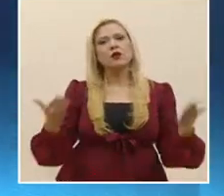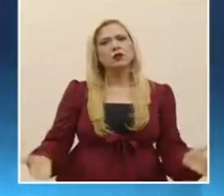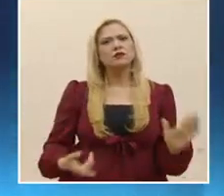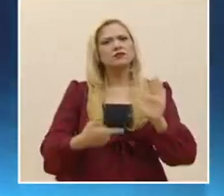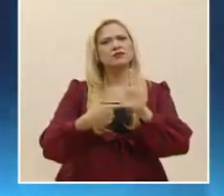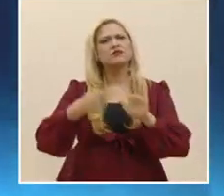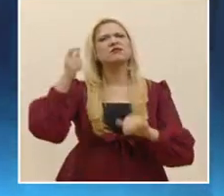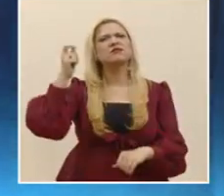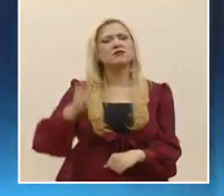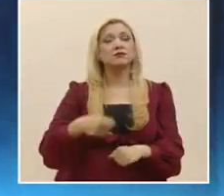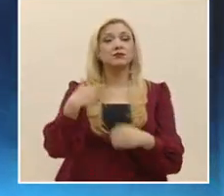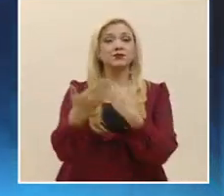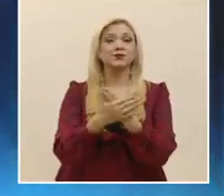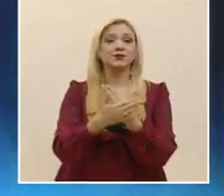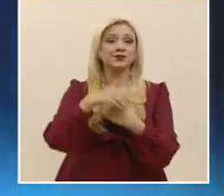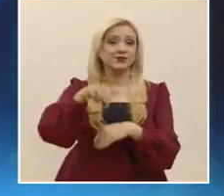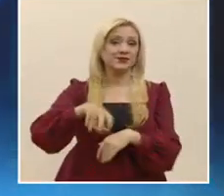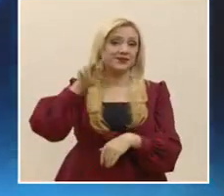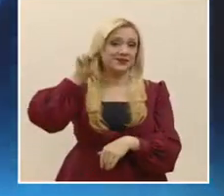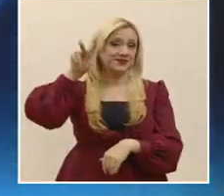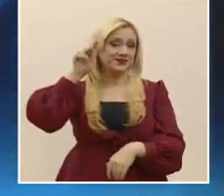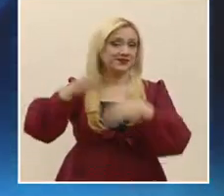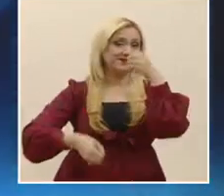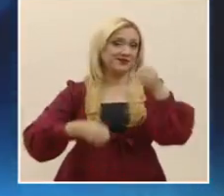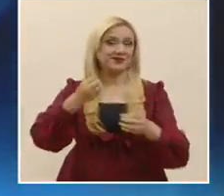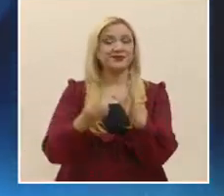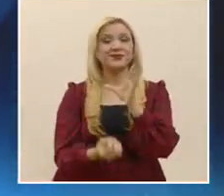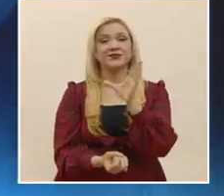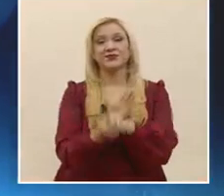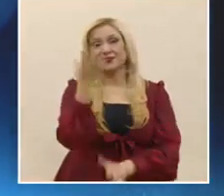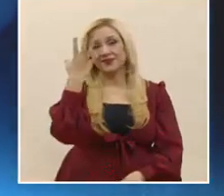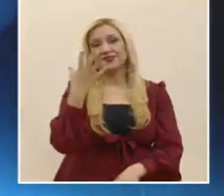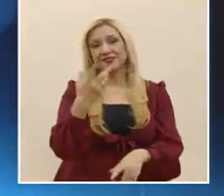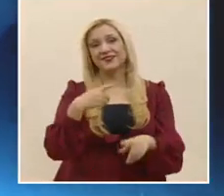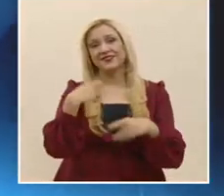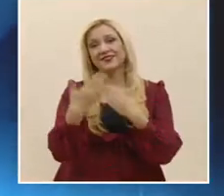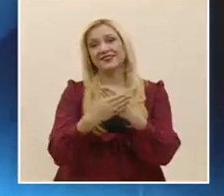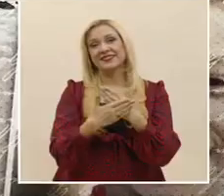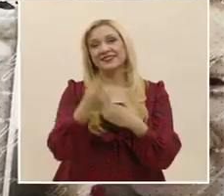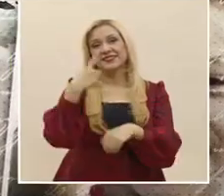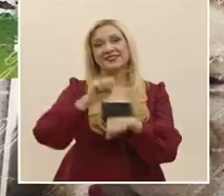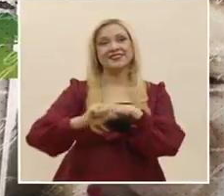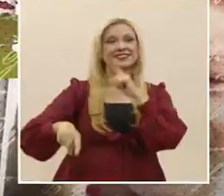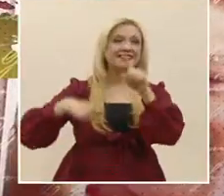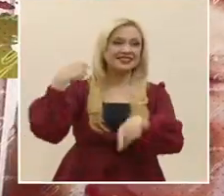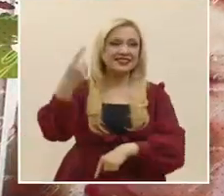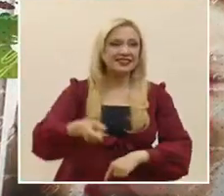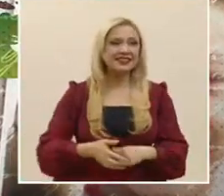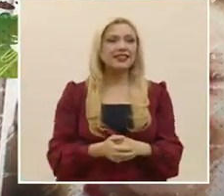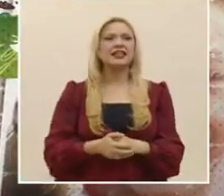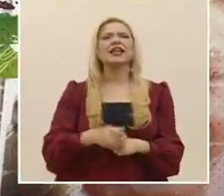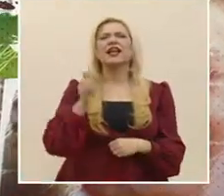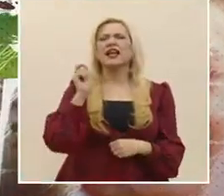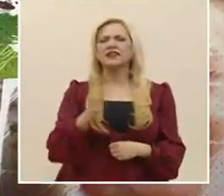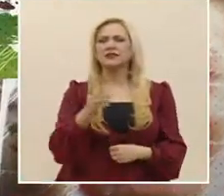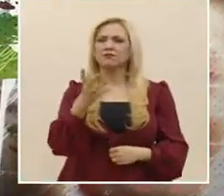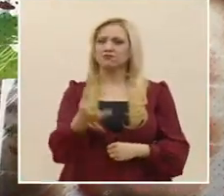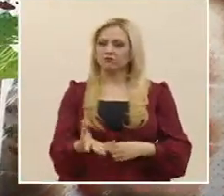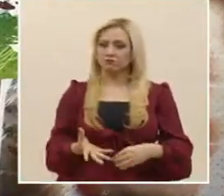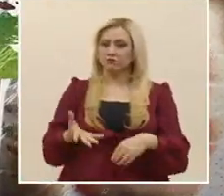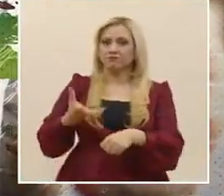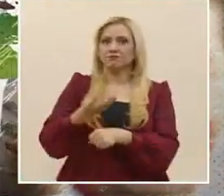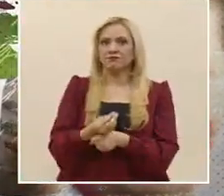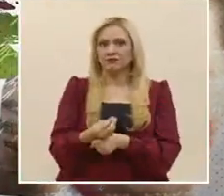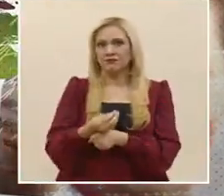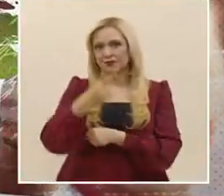adelanto de los estrenos que tendremos en el canal del Poder Judicial de la Federación la próxima semana. En Camino a la Reparación, el